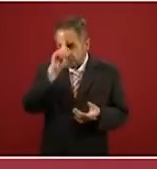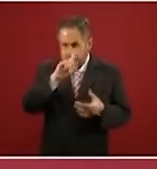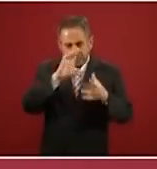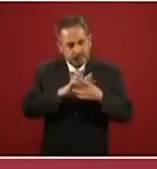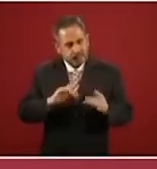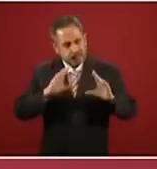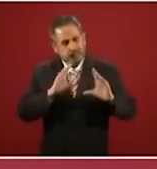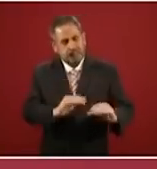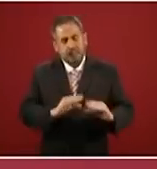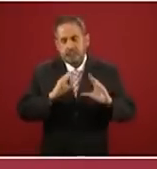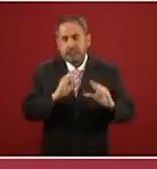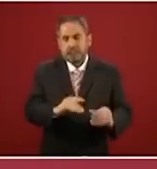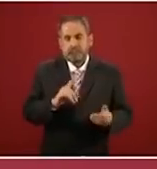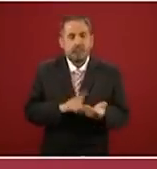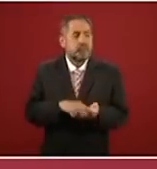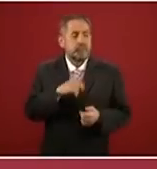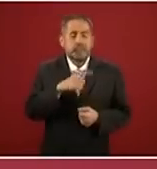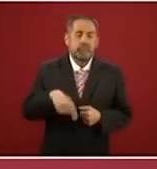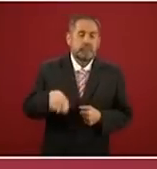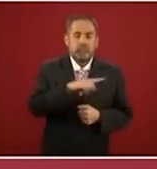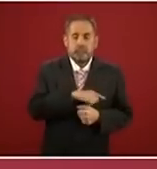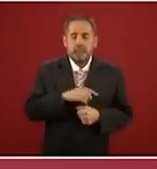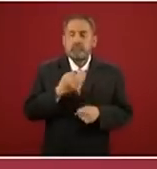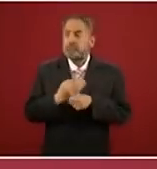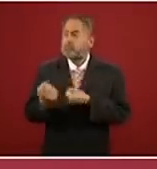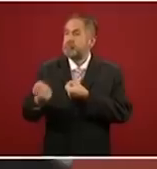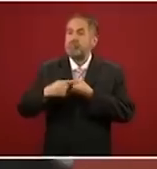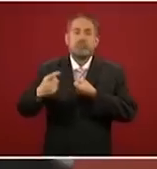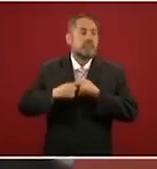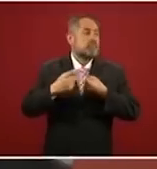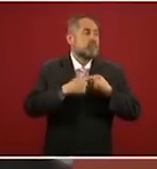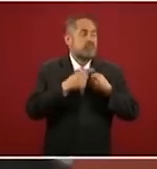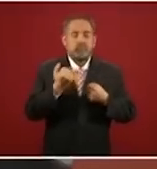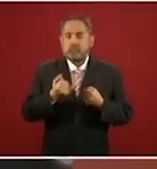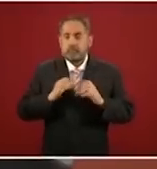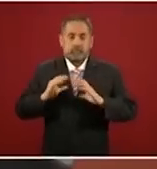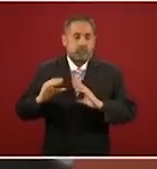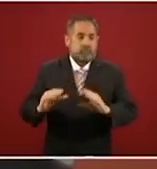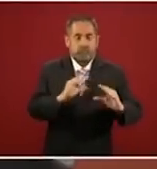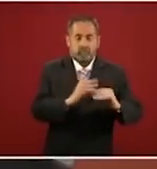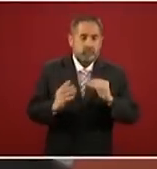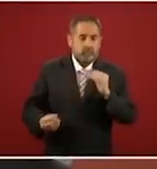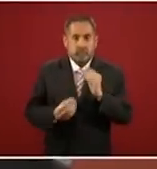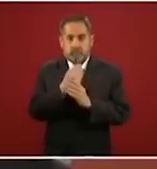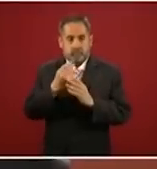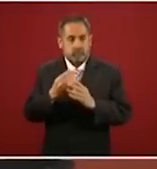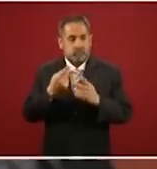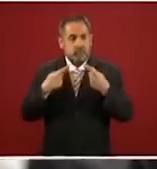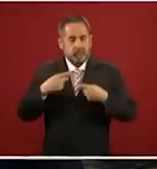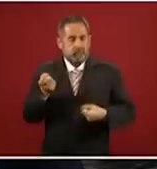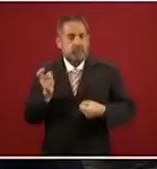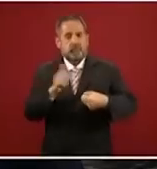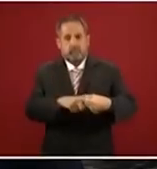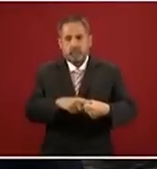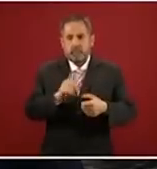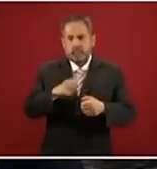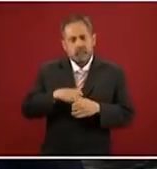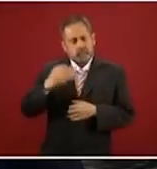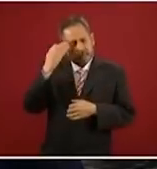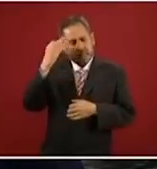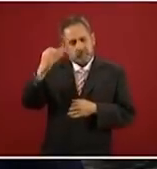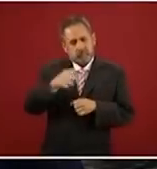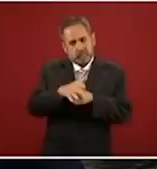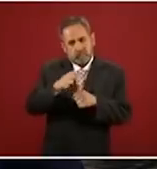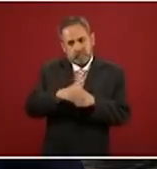se están reclutando y capacitando nuevos elementos es un asunto de tiempo